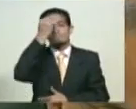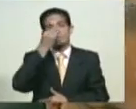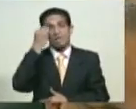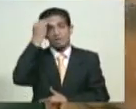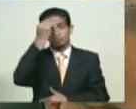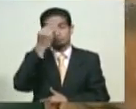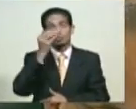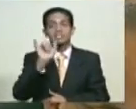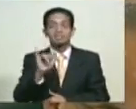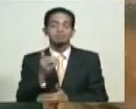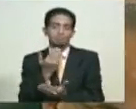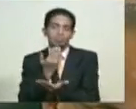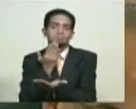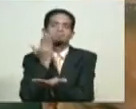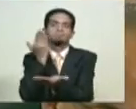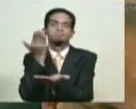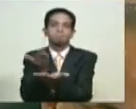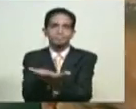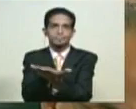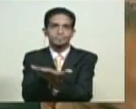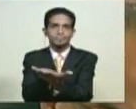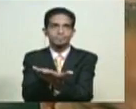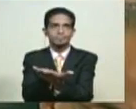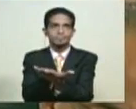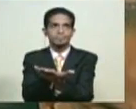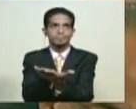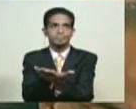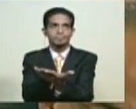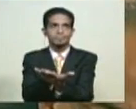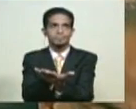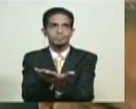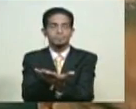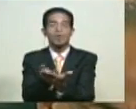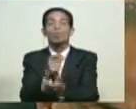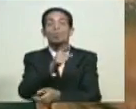sugiero, me excusa de que